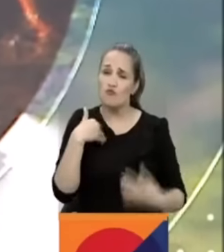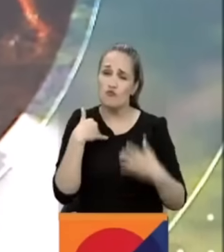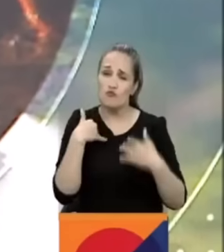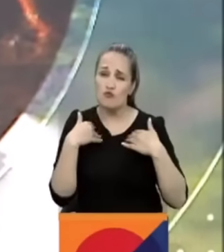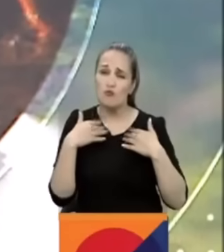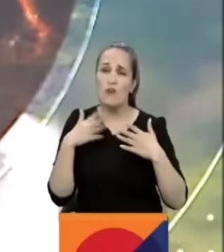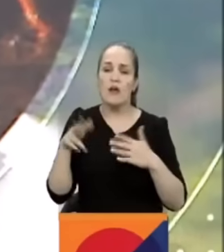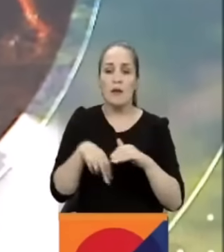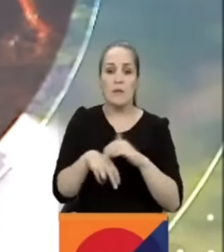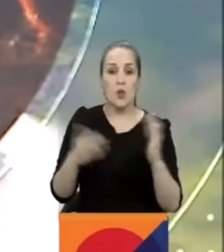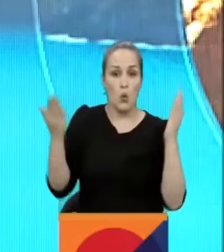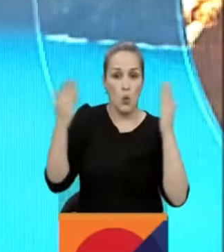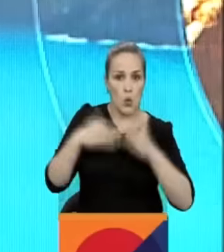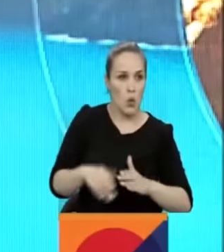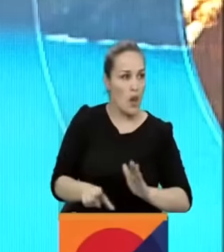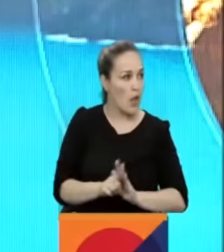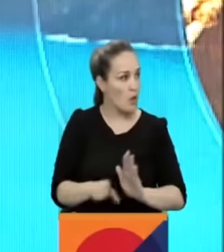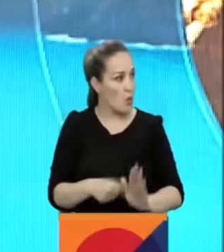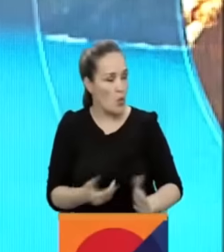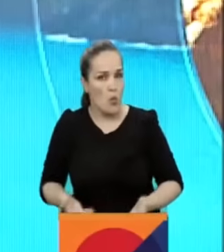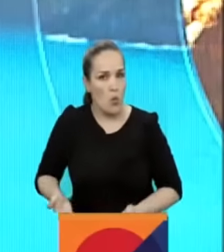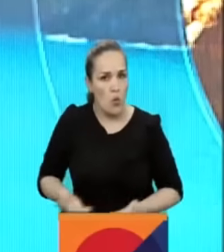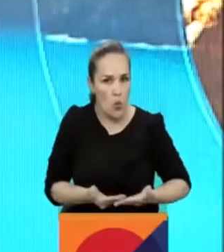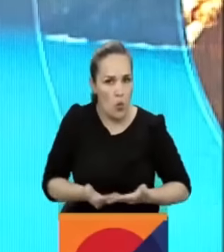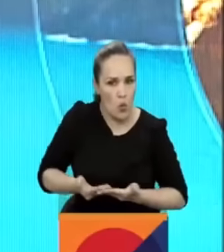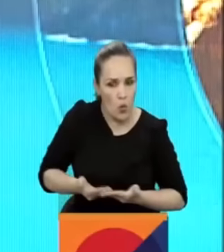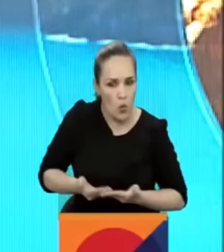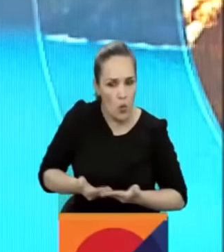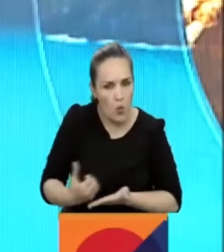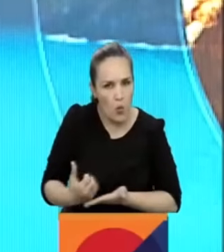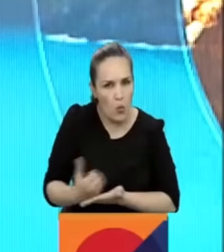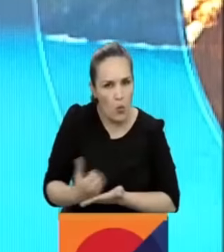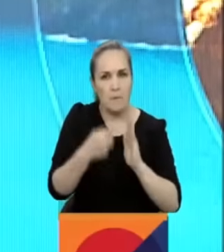es la minería ilegal. Lisa Díaz, buenas tardes.